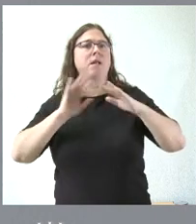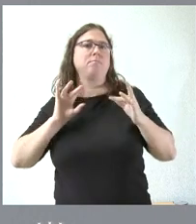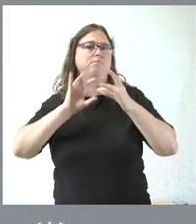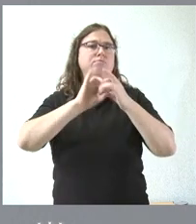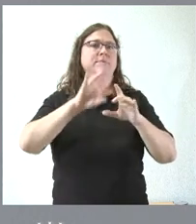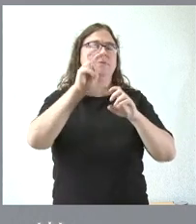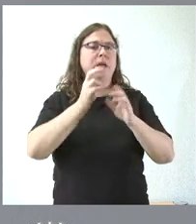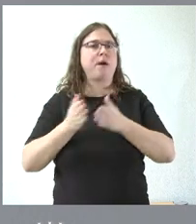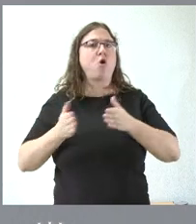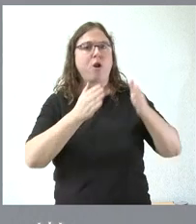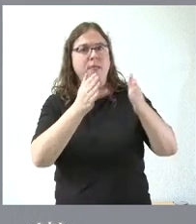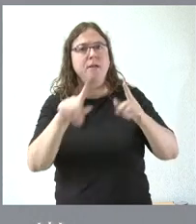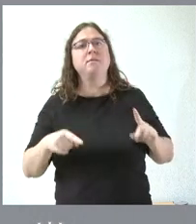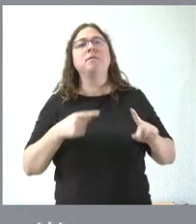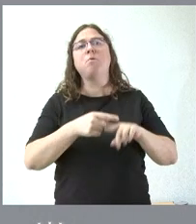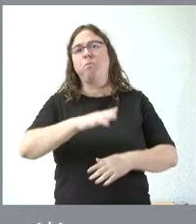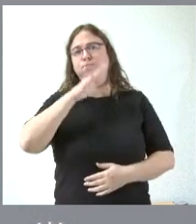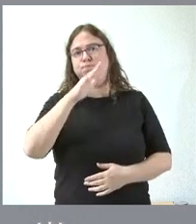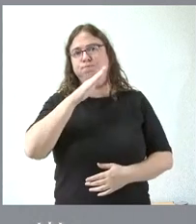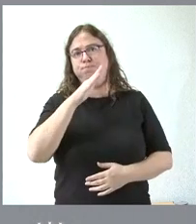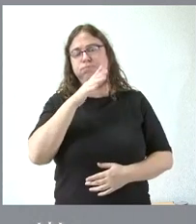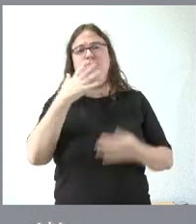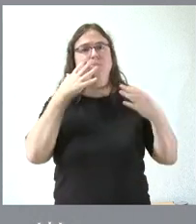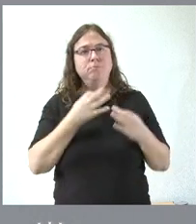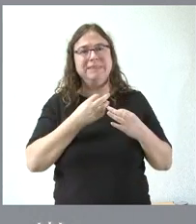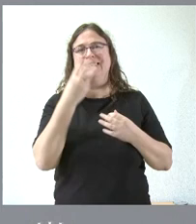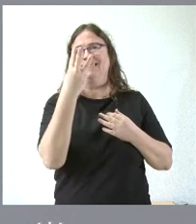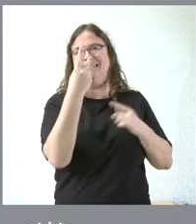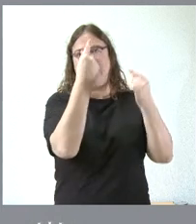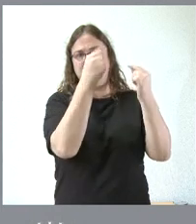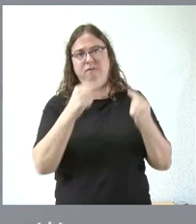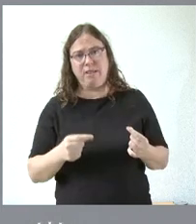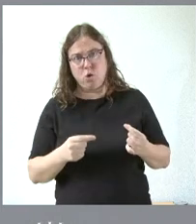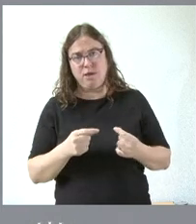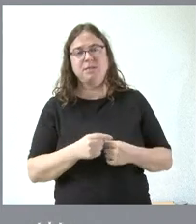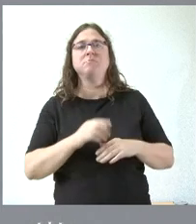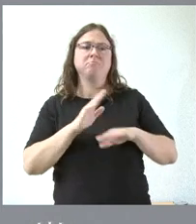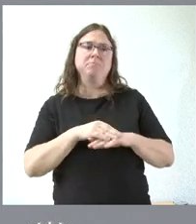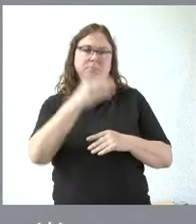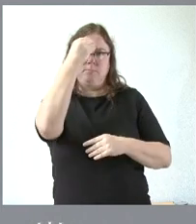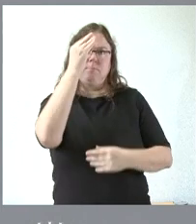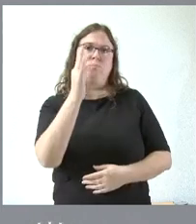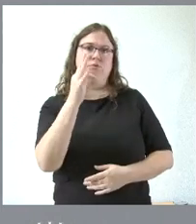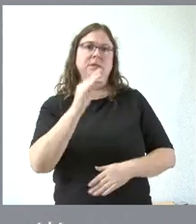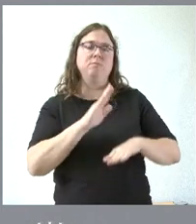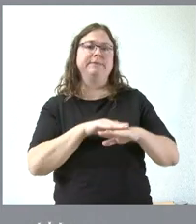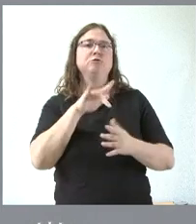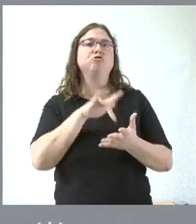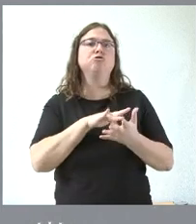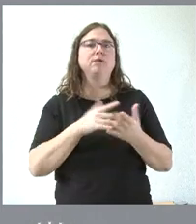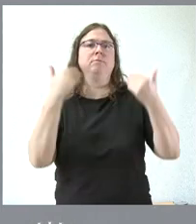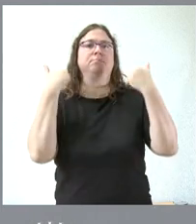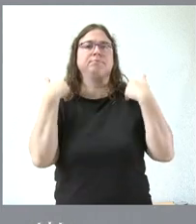corredor Atlántico y por tanto Creo que reúne estas tres factores que han sido muy bien considerados y valorados a la hora de asumir